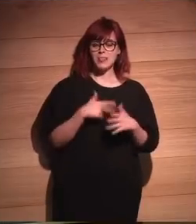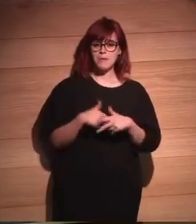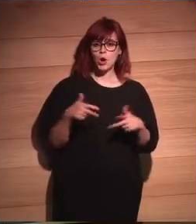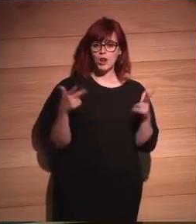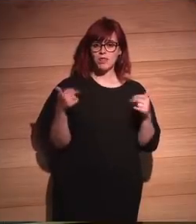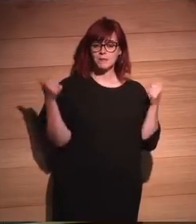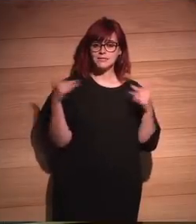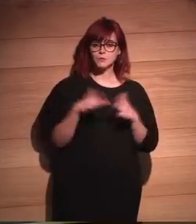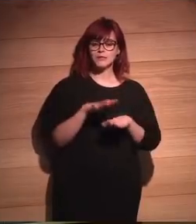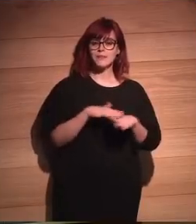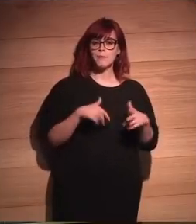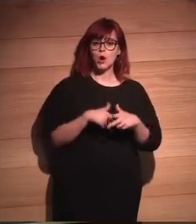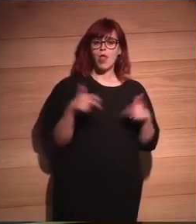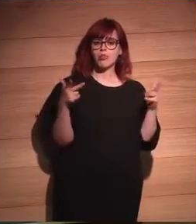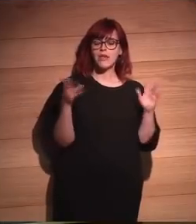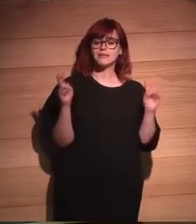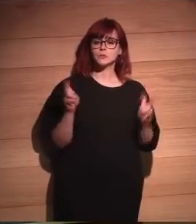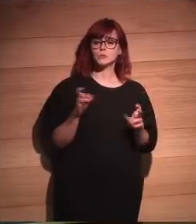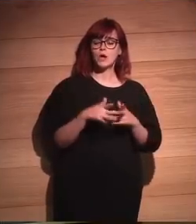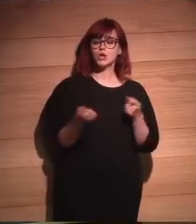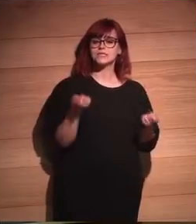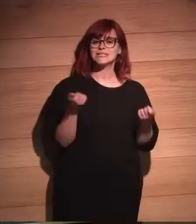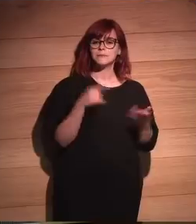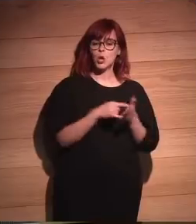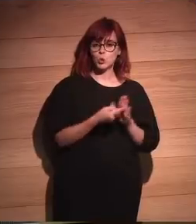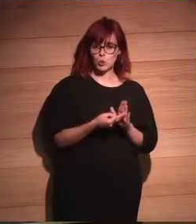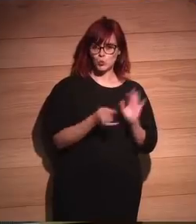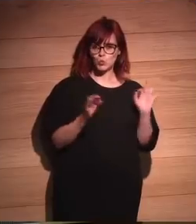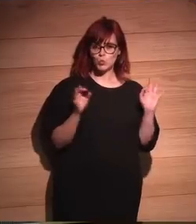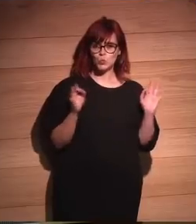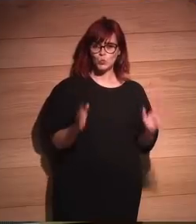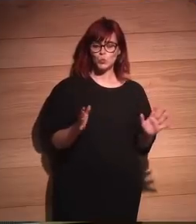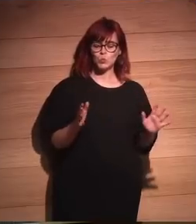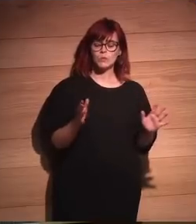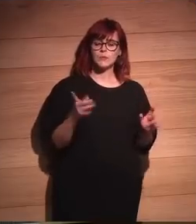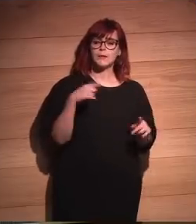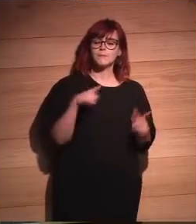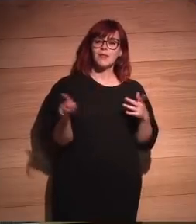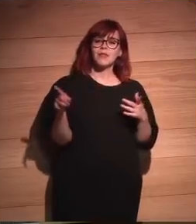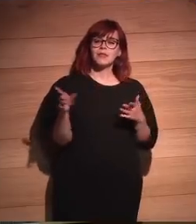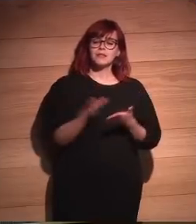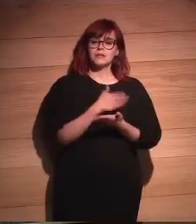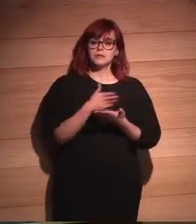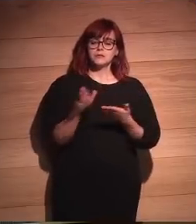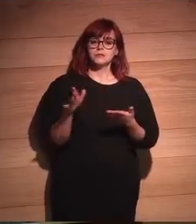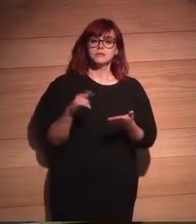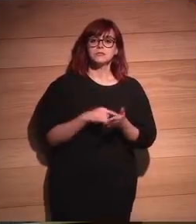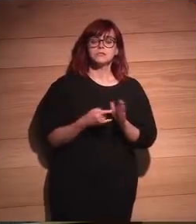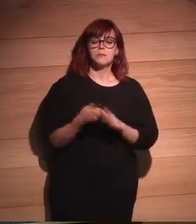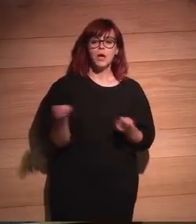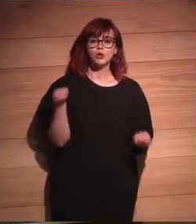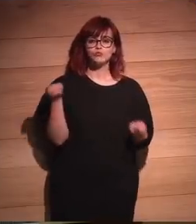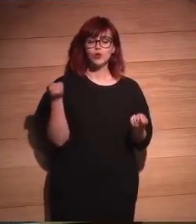es que la democracia es un sistema de control de quien quiera que ejerza el poder. Y por tanto, digamos que son diferentes, todo un sistema de controles